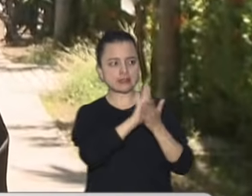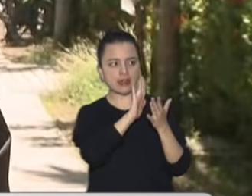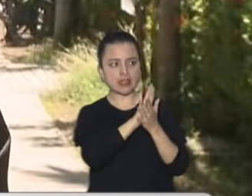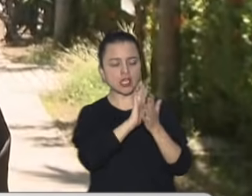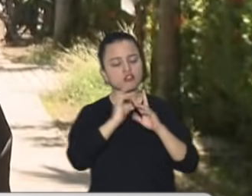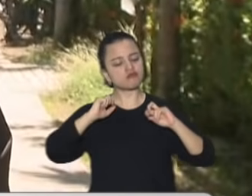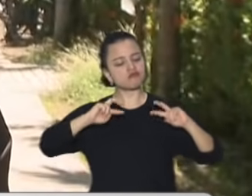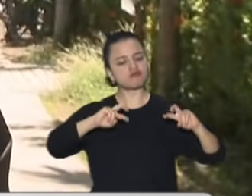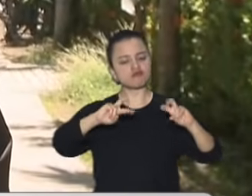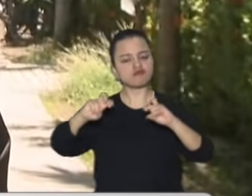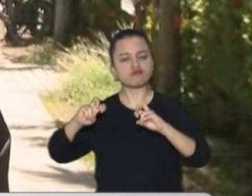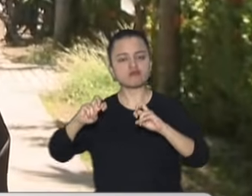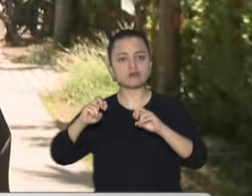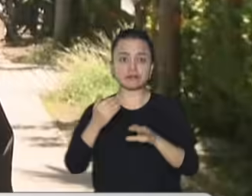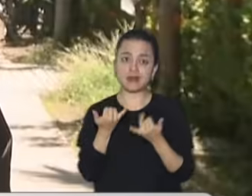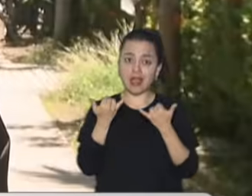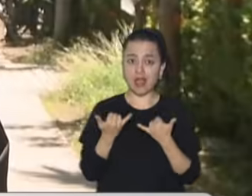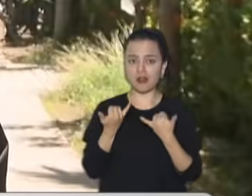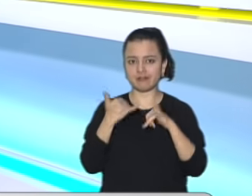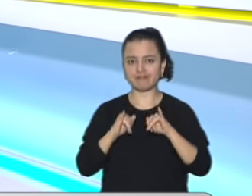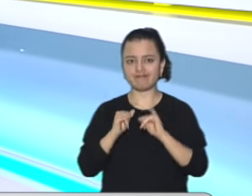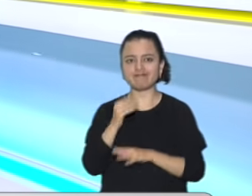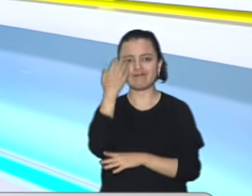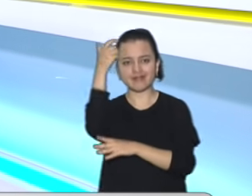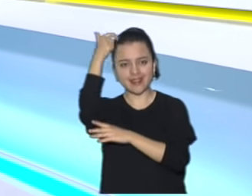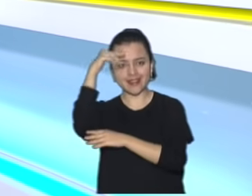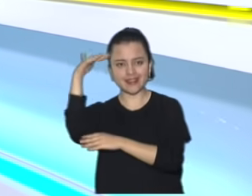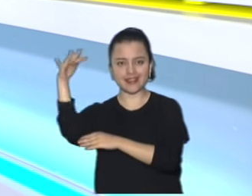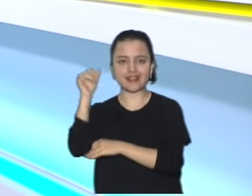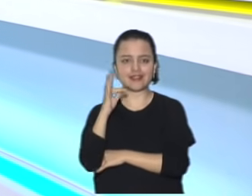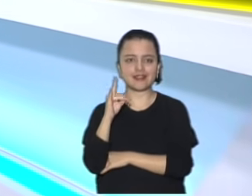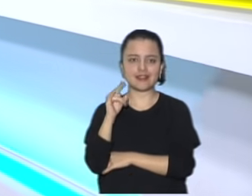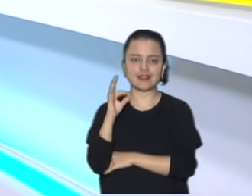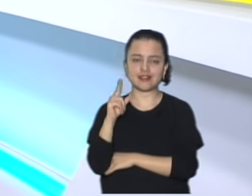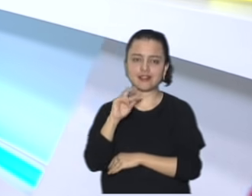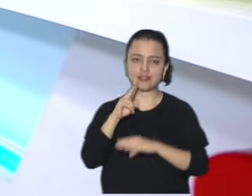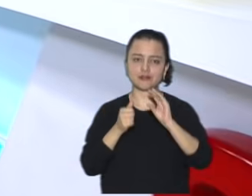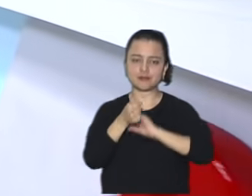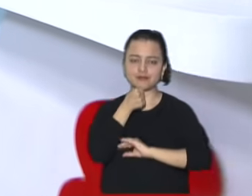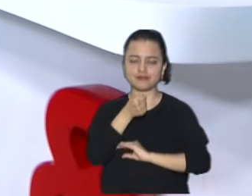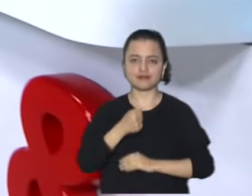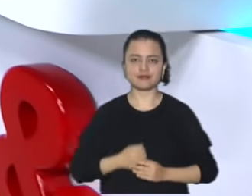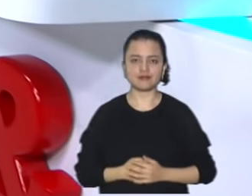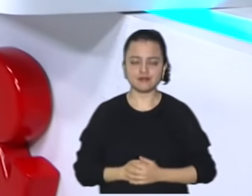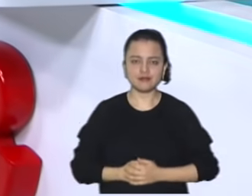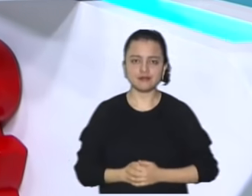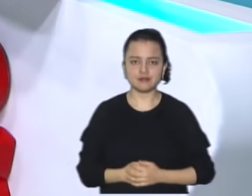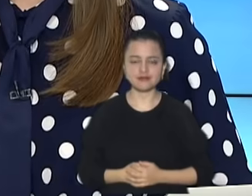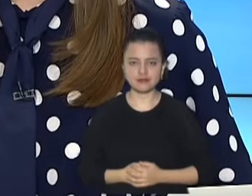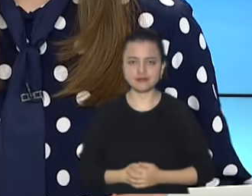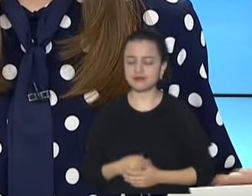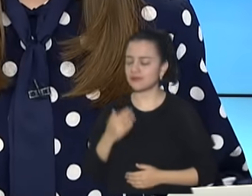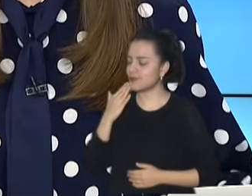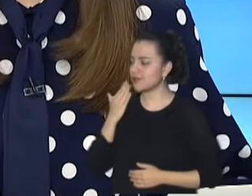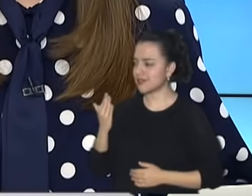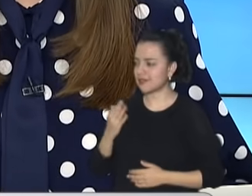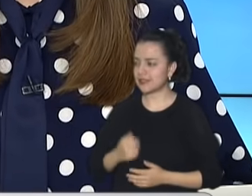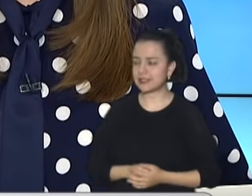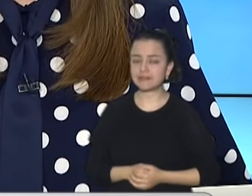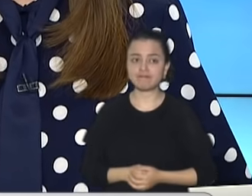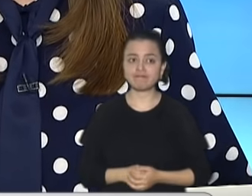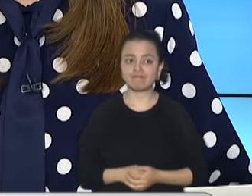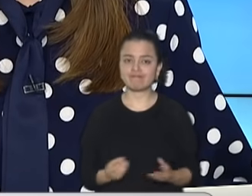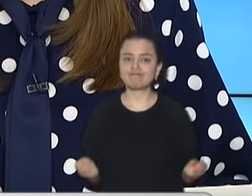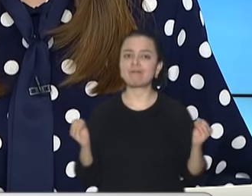la investigación del tema. Por ahora es toda la información desde Cartagena. Tatiana Rodríguez para Noticentro 1CMI. Tatiana, muchas gracias. Una